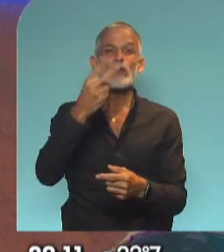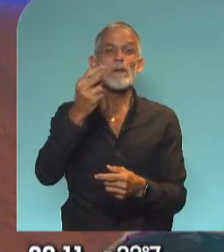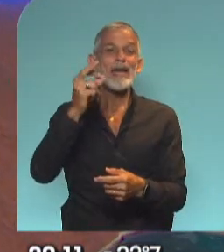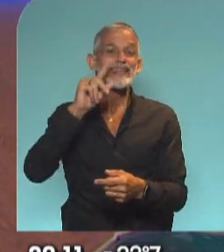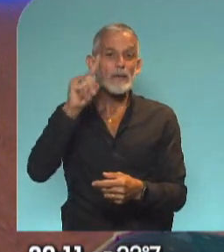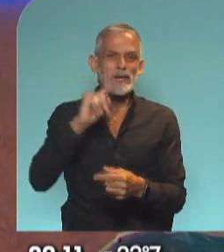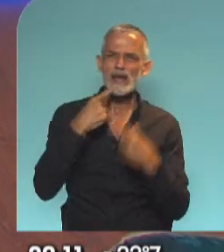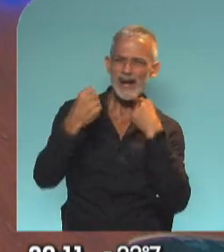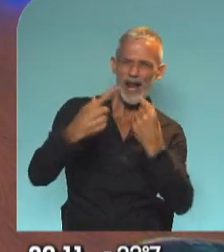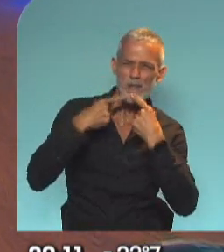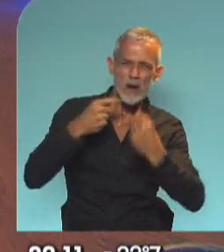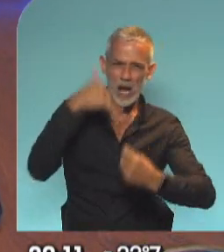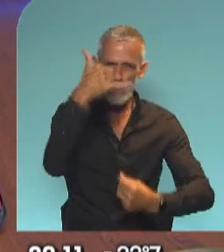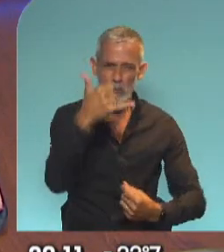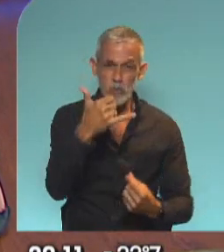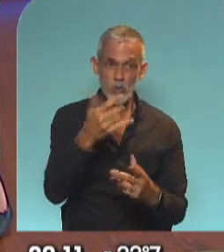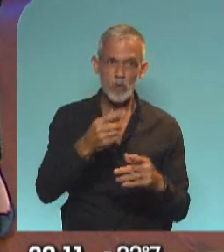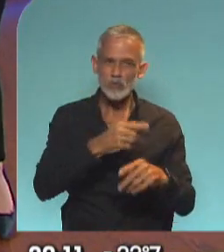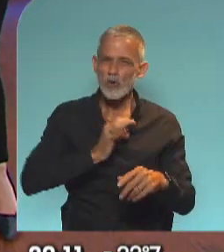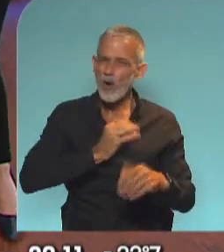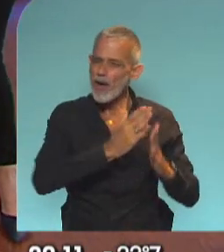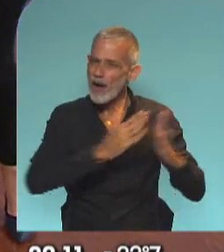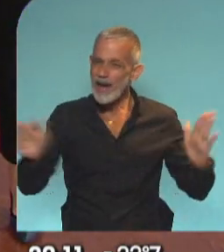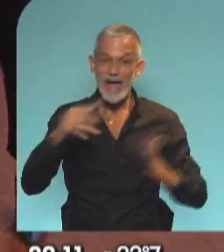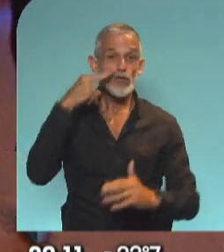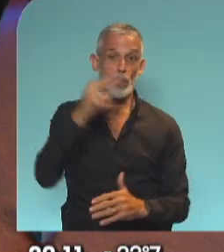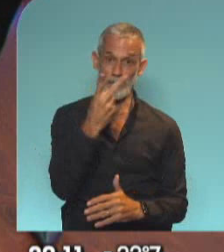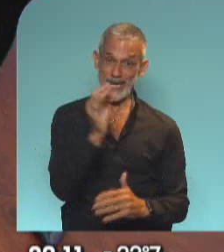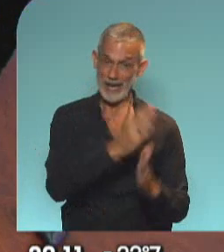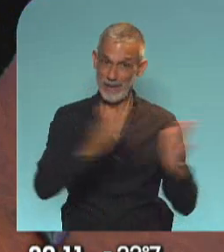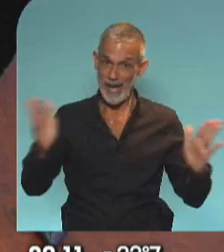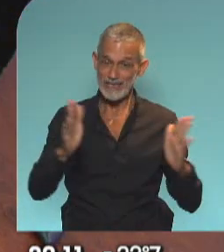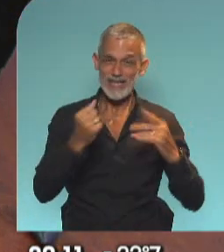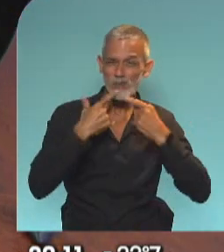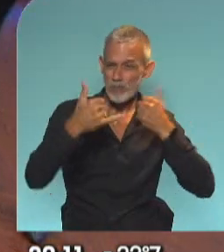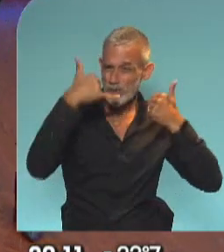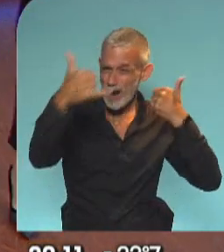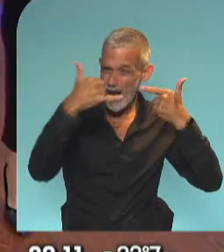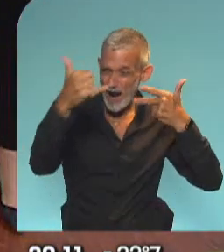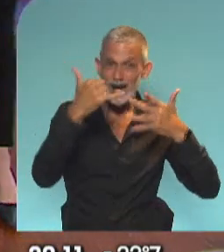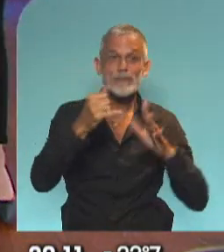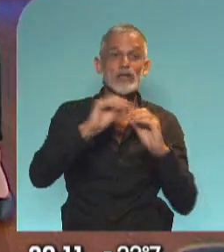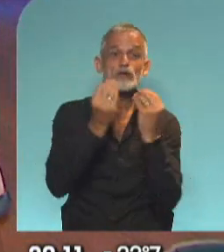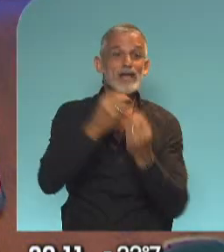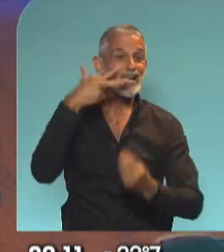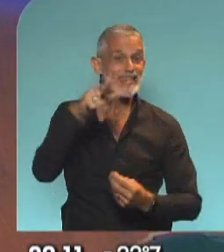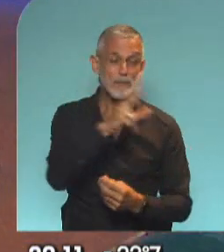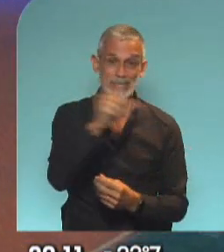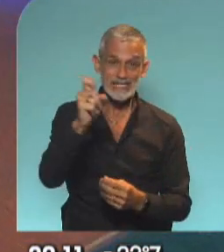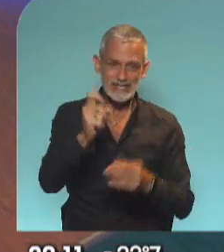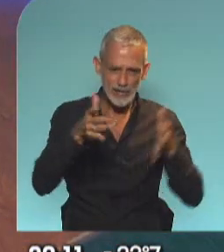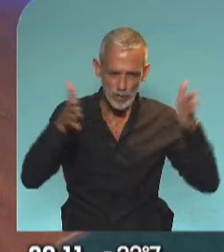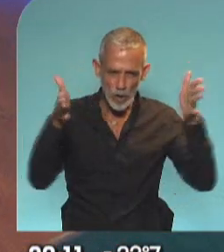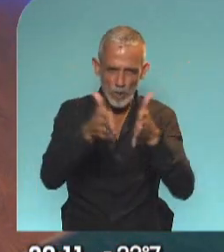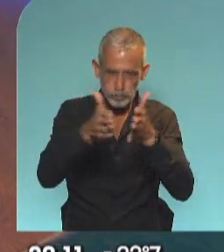220.000 reclamos recibidos a lo largo de todo el 2020. De esos reclamos, 3.100 fueron clasificados